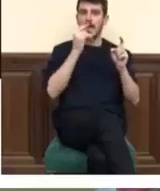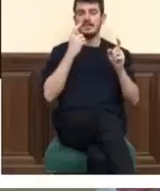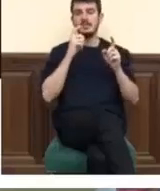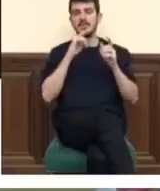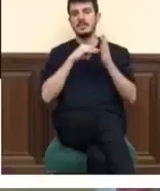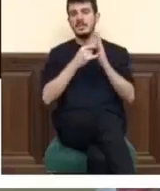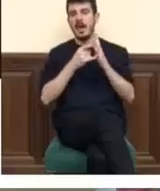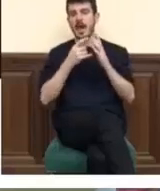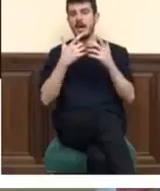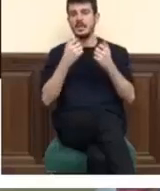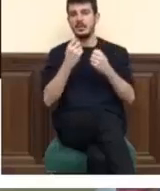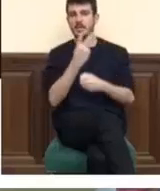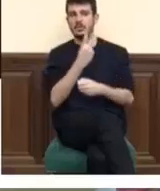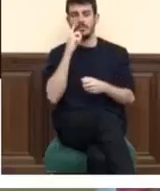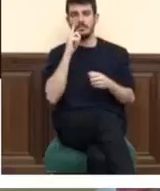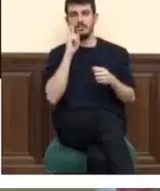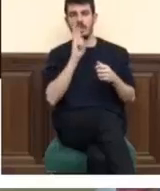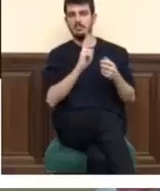como sanitario.